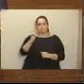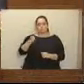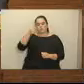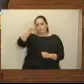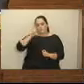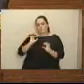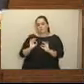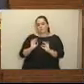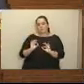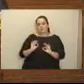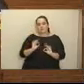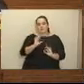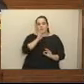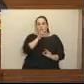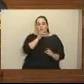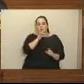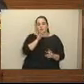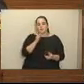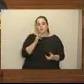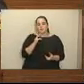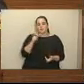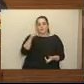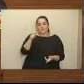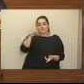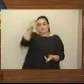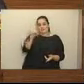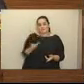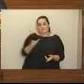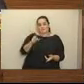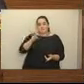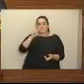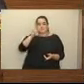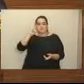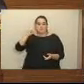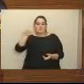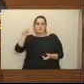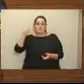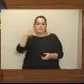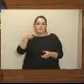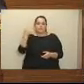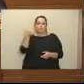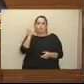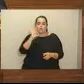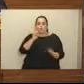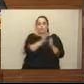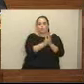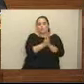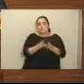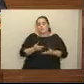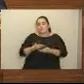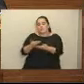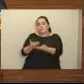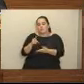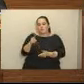suprimen a golpe de radial, parece ser que él, solo o en compañía de otros, se enriquecía. Y la triste